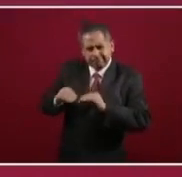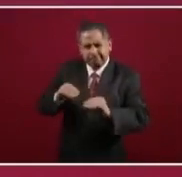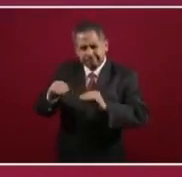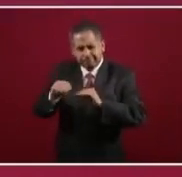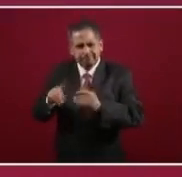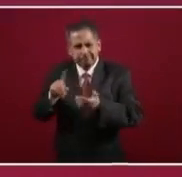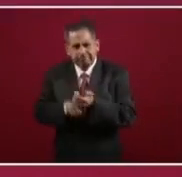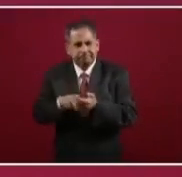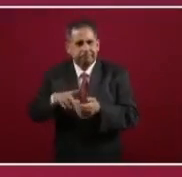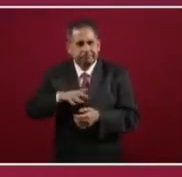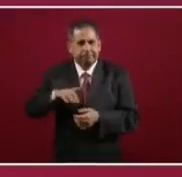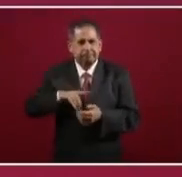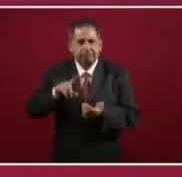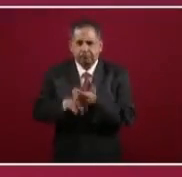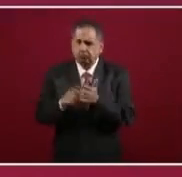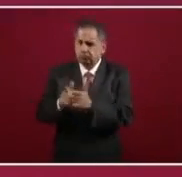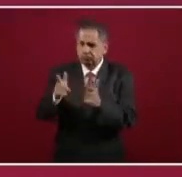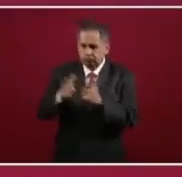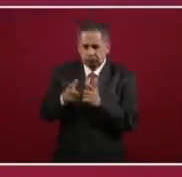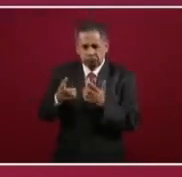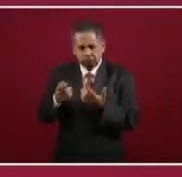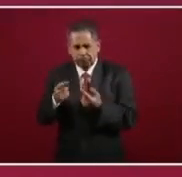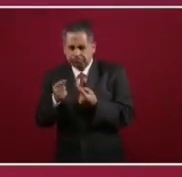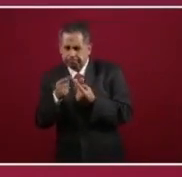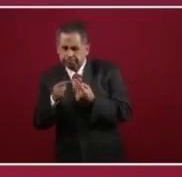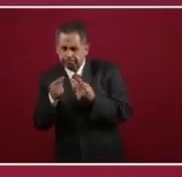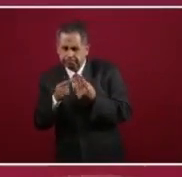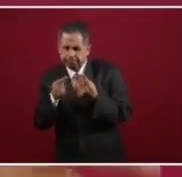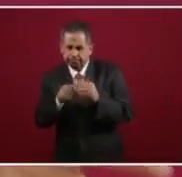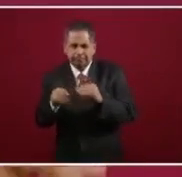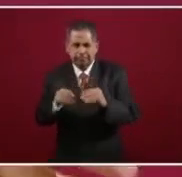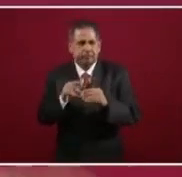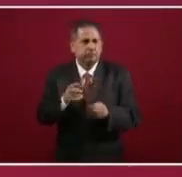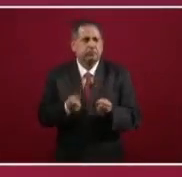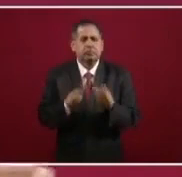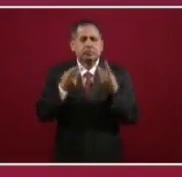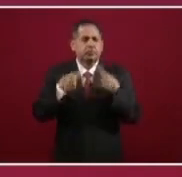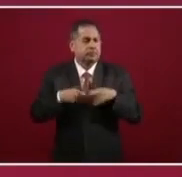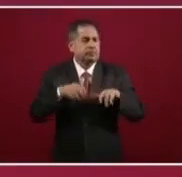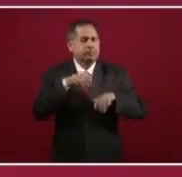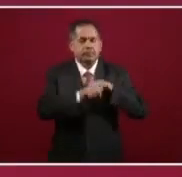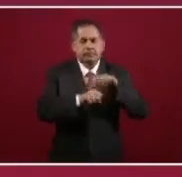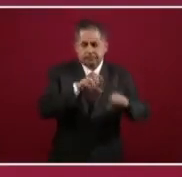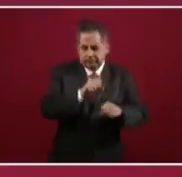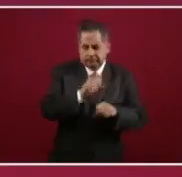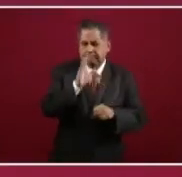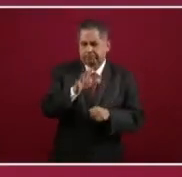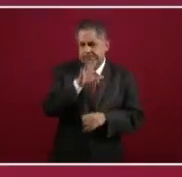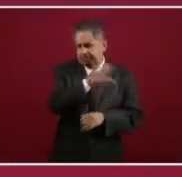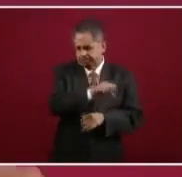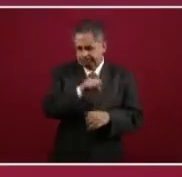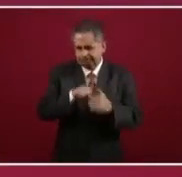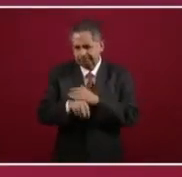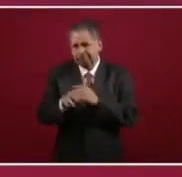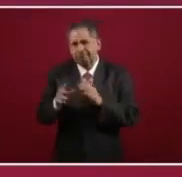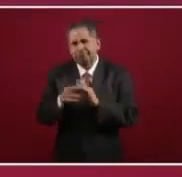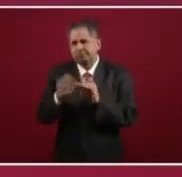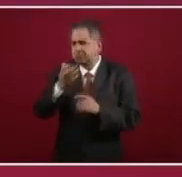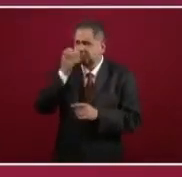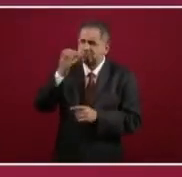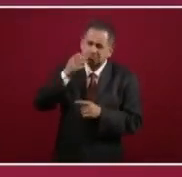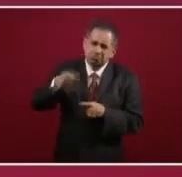había llevado a cabo este grupo las detenciones que ha realizado es algo de